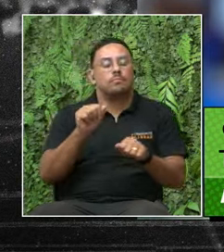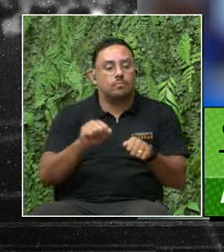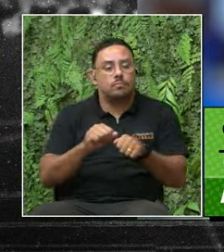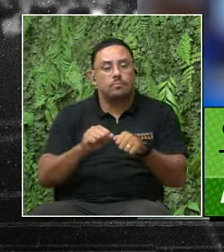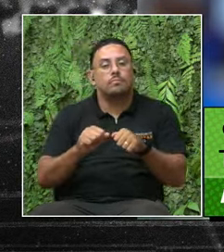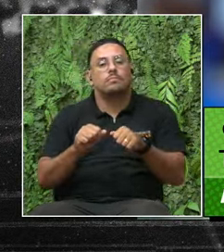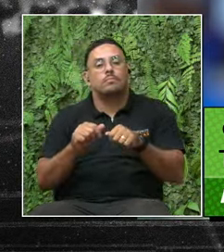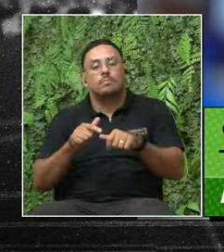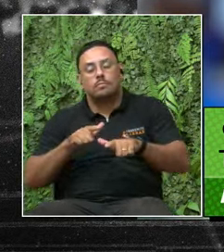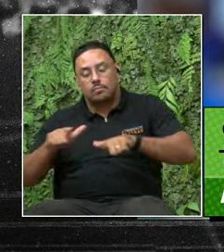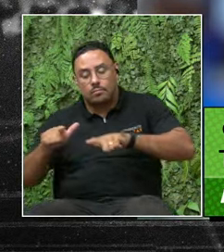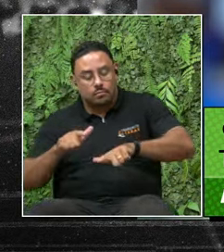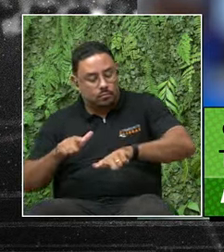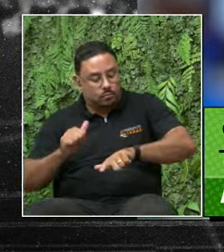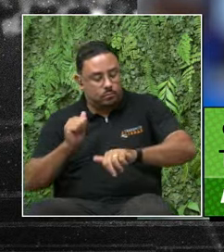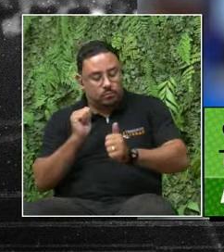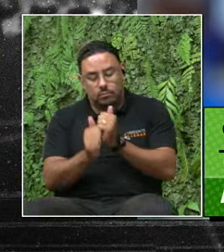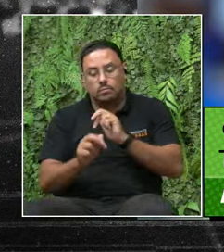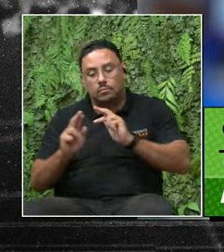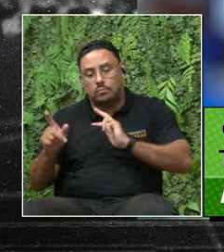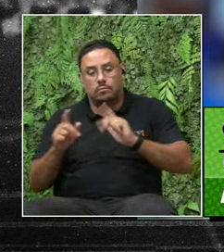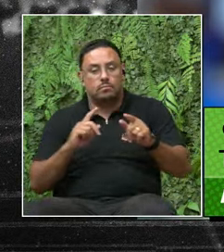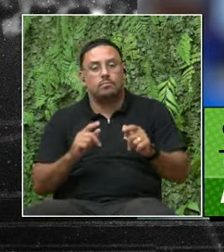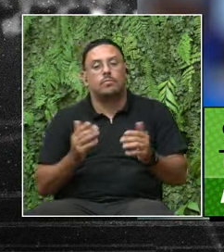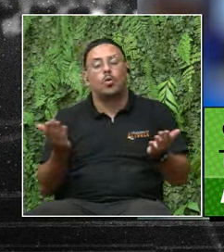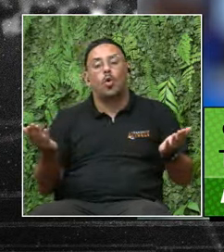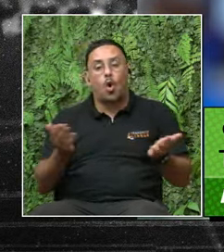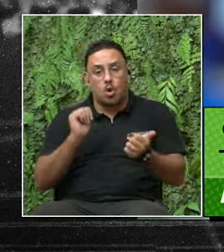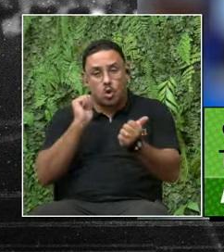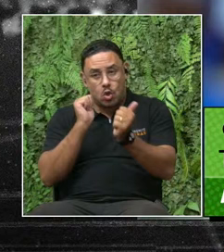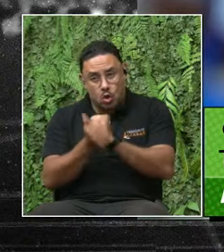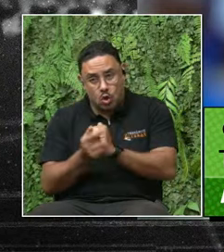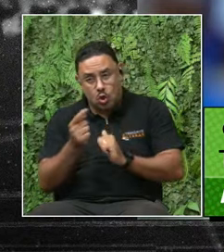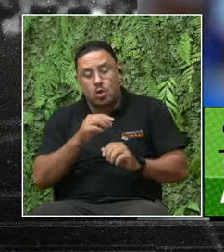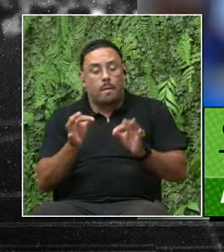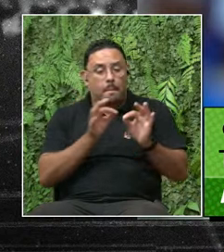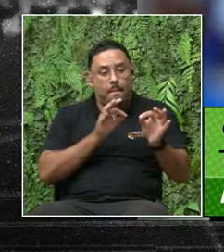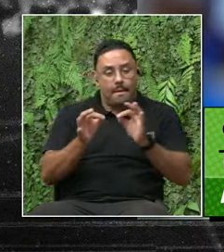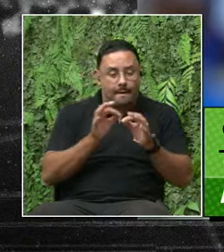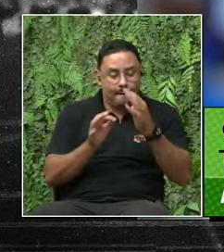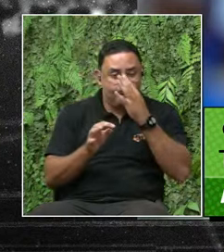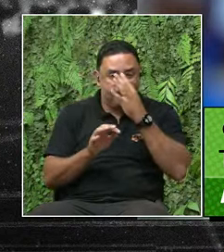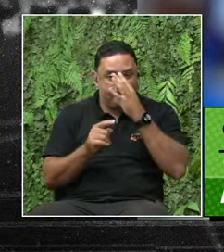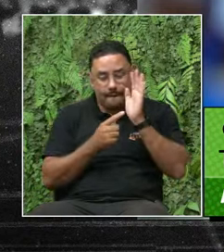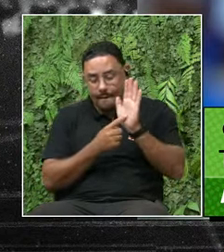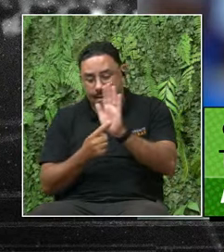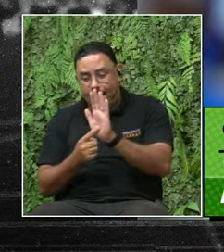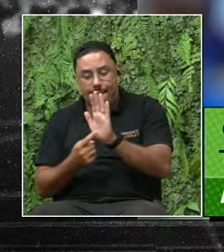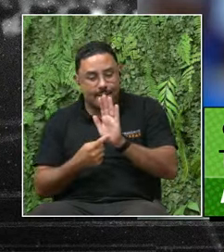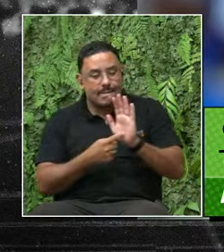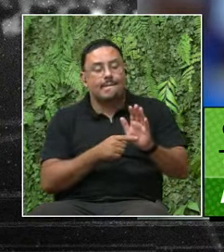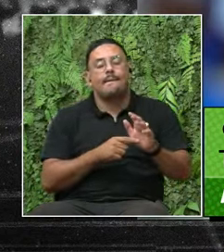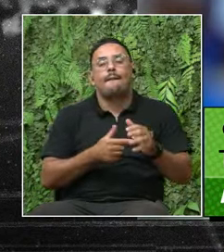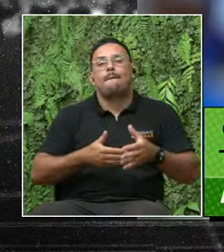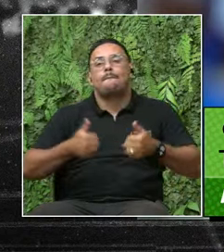jugar de diferentes maneras partido de ho lo preparamos desde la imag Y